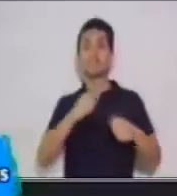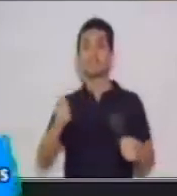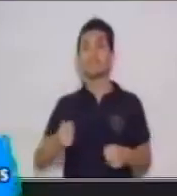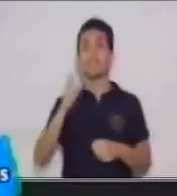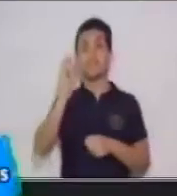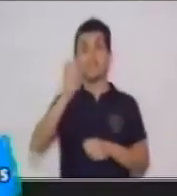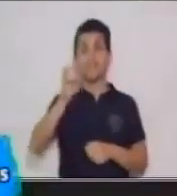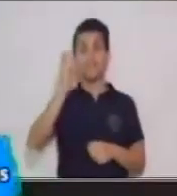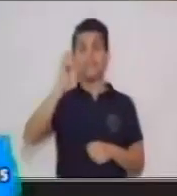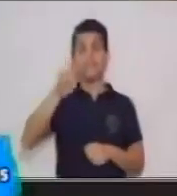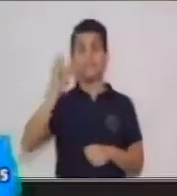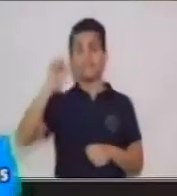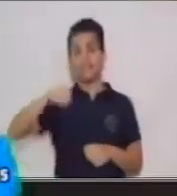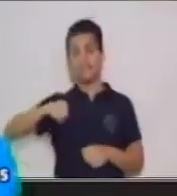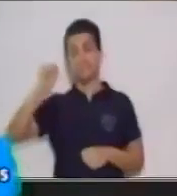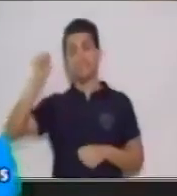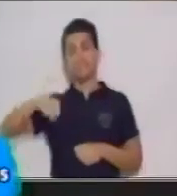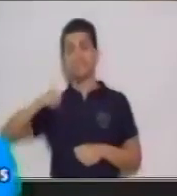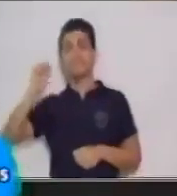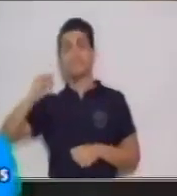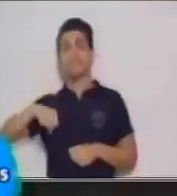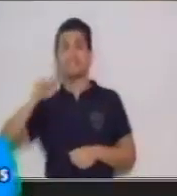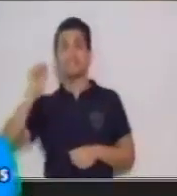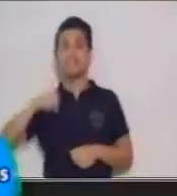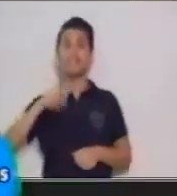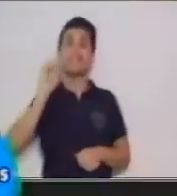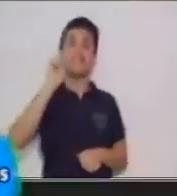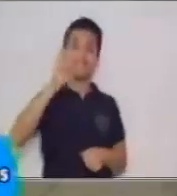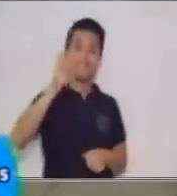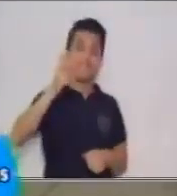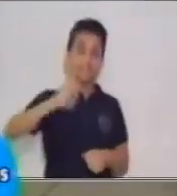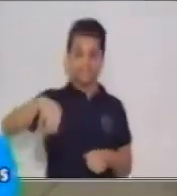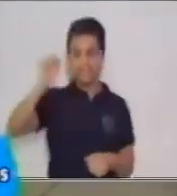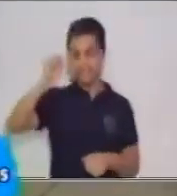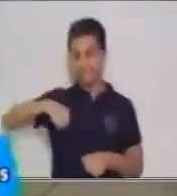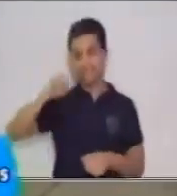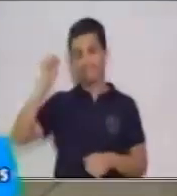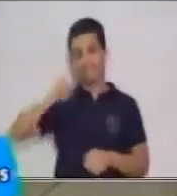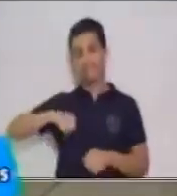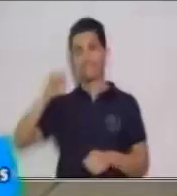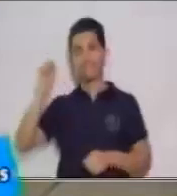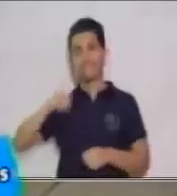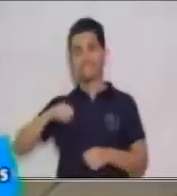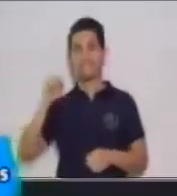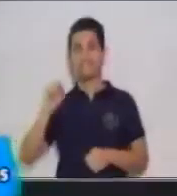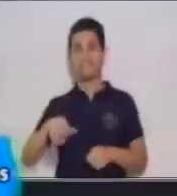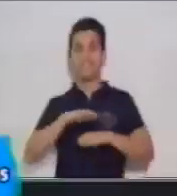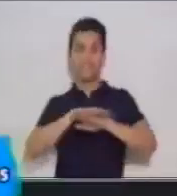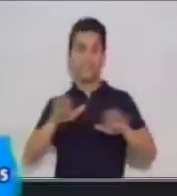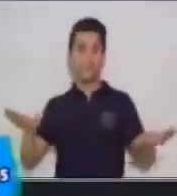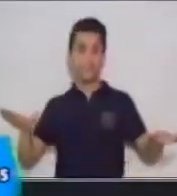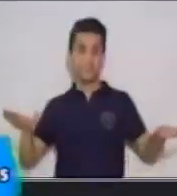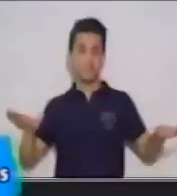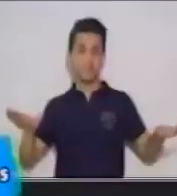Sí, sí, sí, sí, eso sí, sí, sí, eso sí, sí, sí, eso